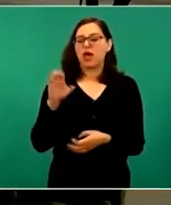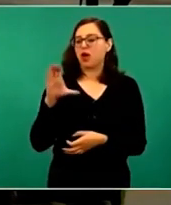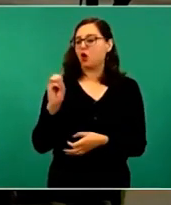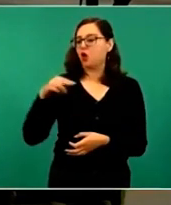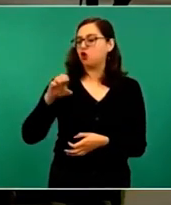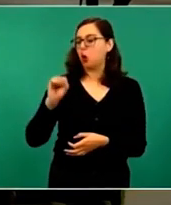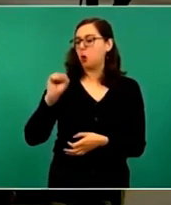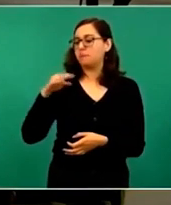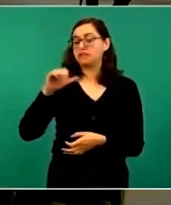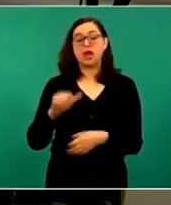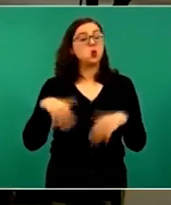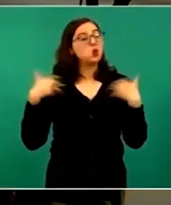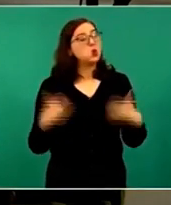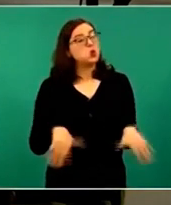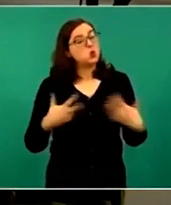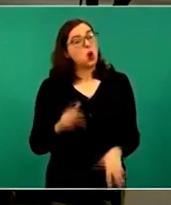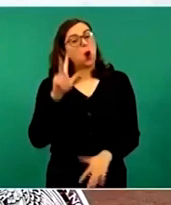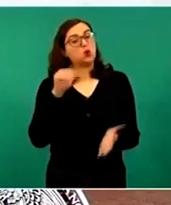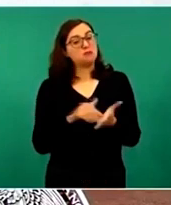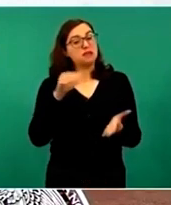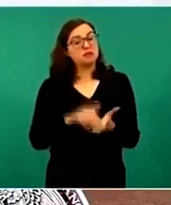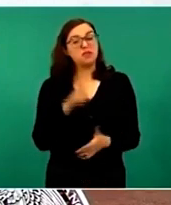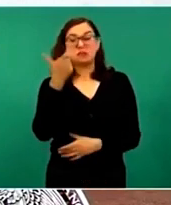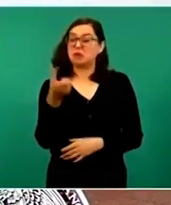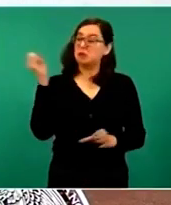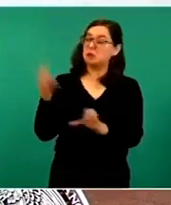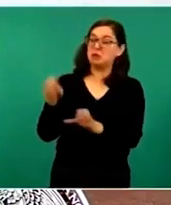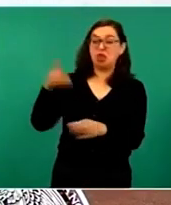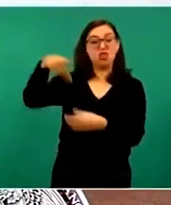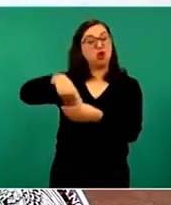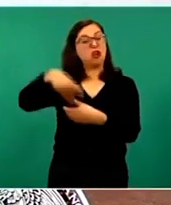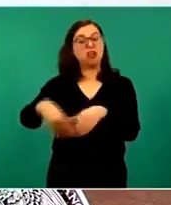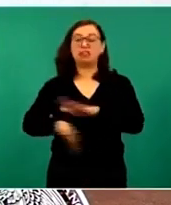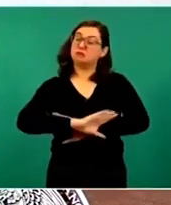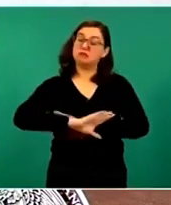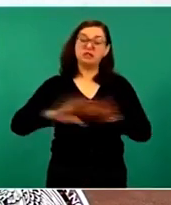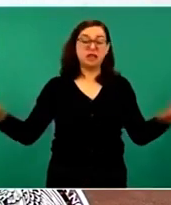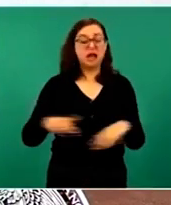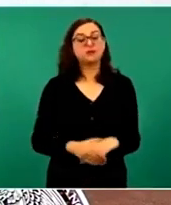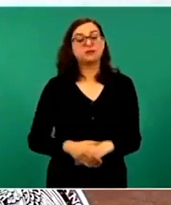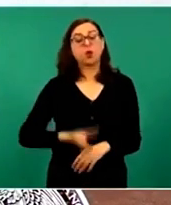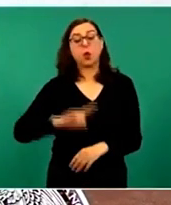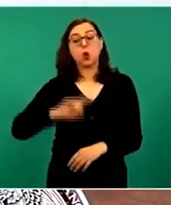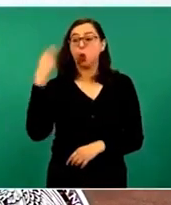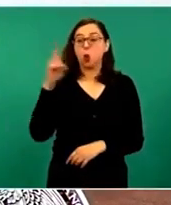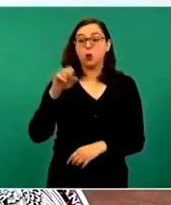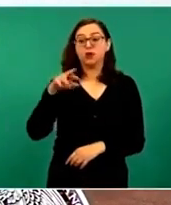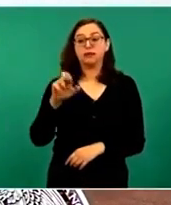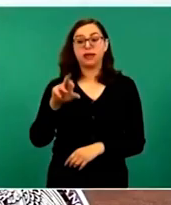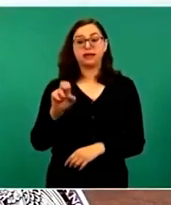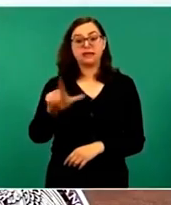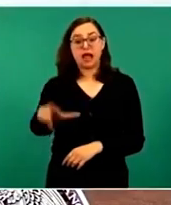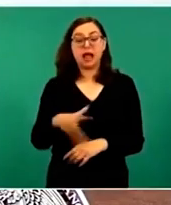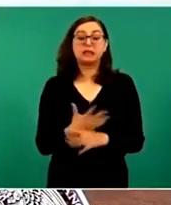dejarán de recibir ocho mil millones de pesos. El Universal dice que pondrán en jaque a las organizaciones de la sociedad civil,